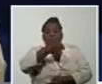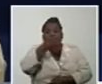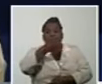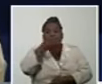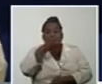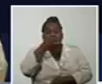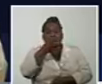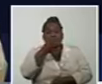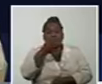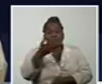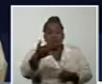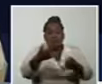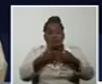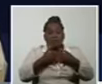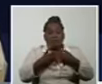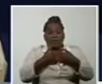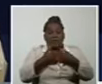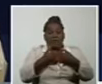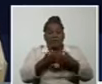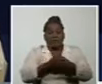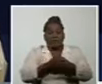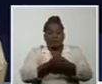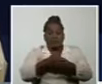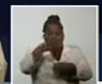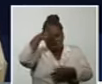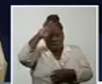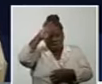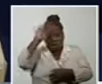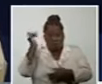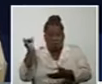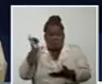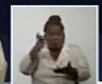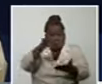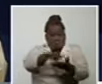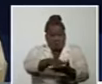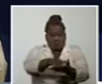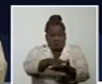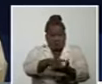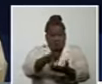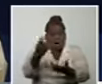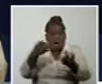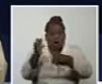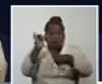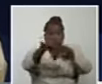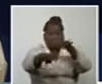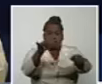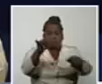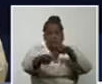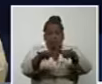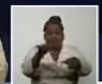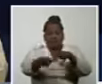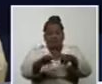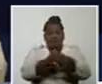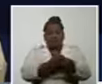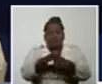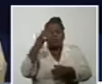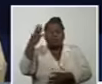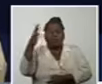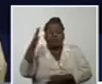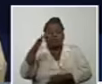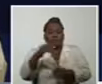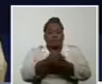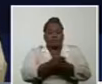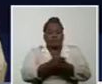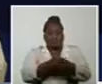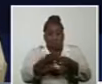recibiendo información, han arribado algunos vuelos con extranjeros, una parte de ellos